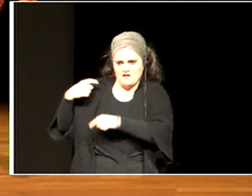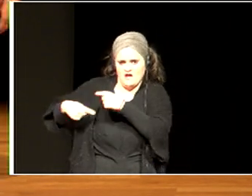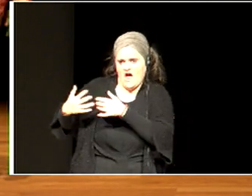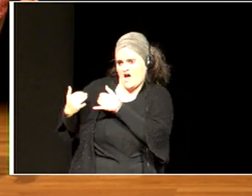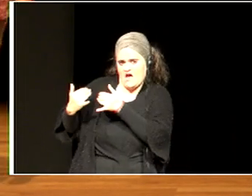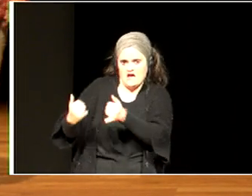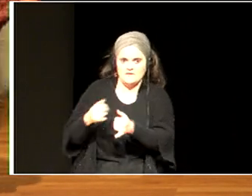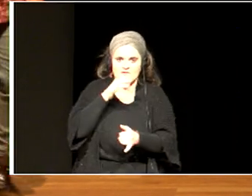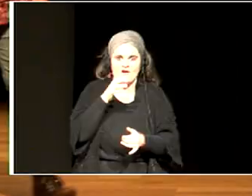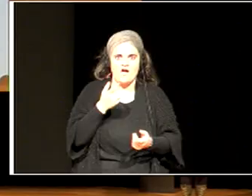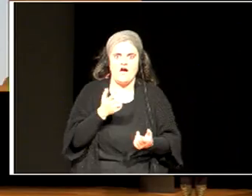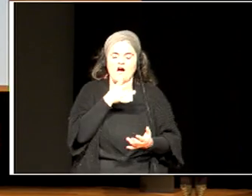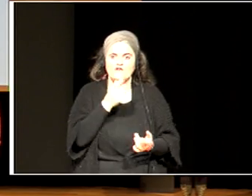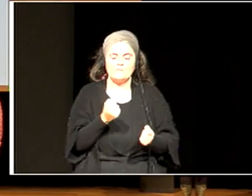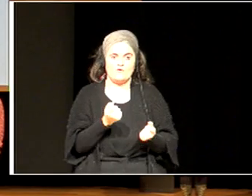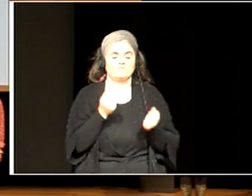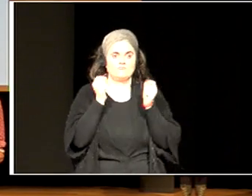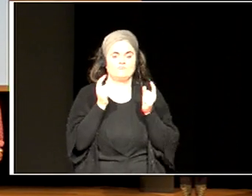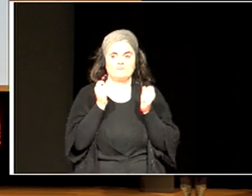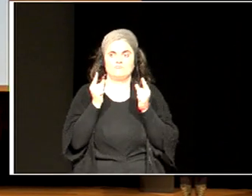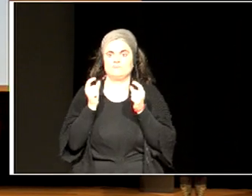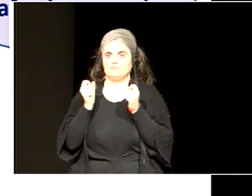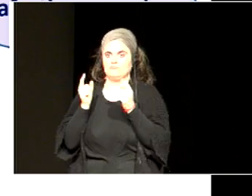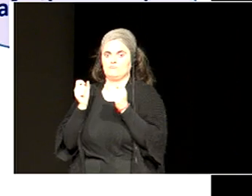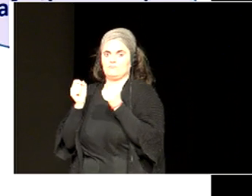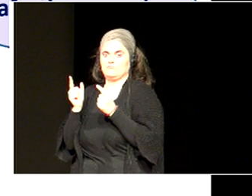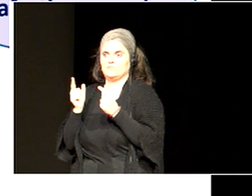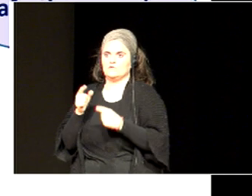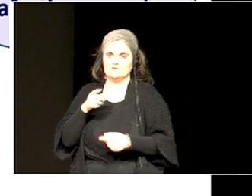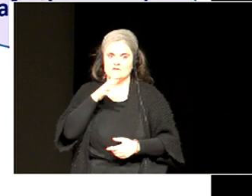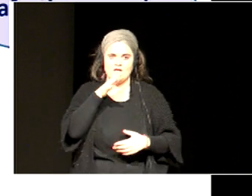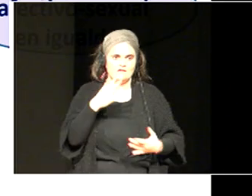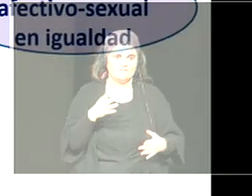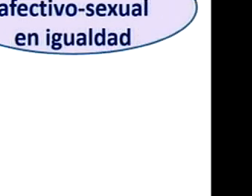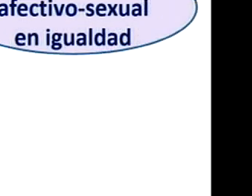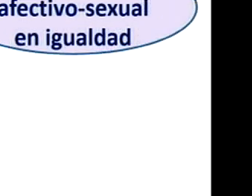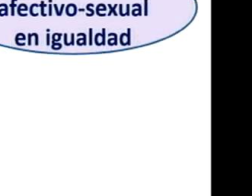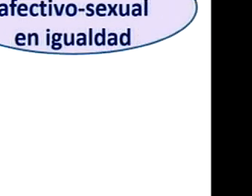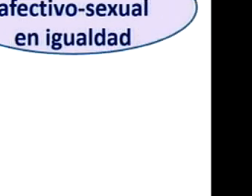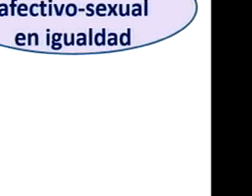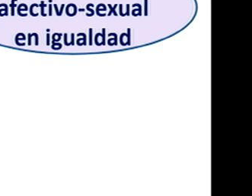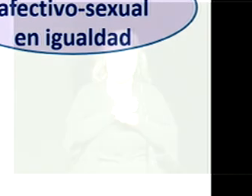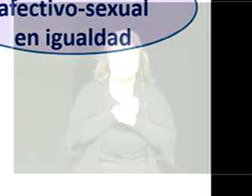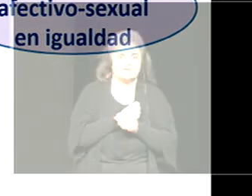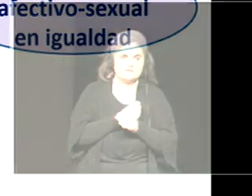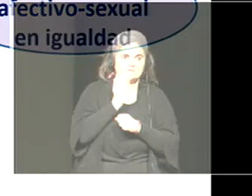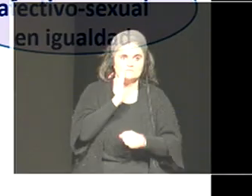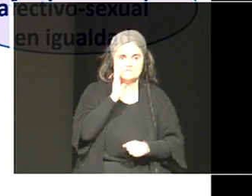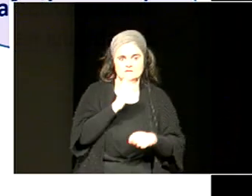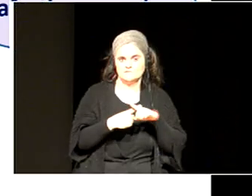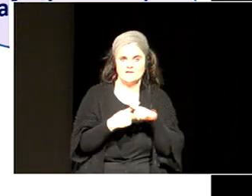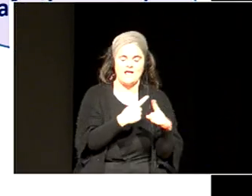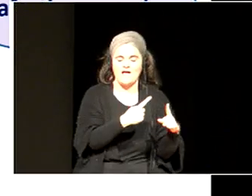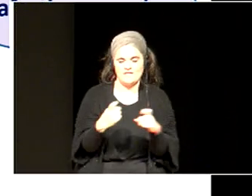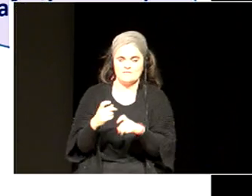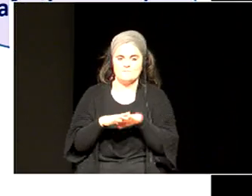la educación afectivo-sexual es fundamental para nuestro alumnado es fundamental que lo hagan un poco mejor que nuestra generación